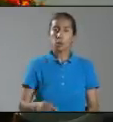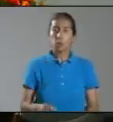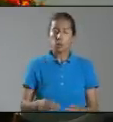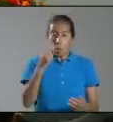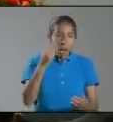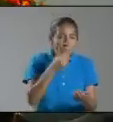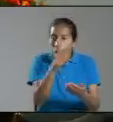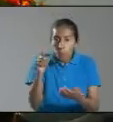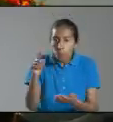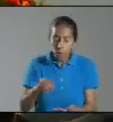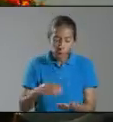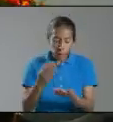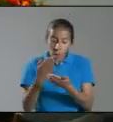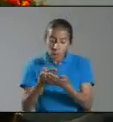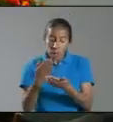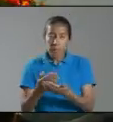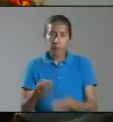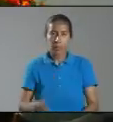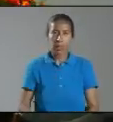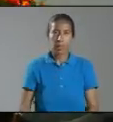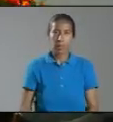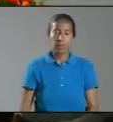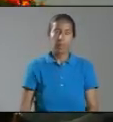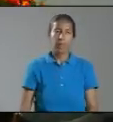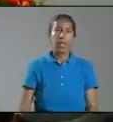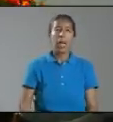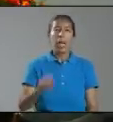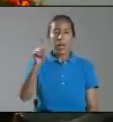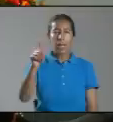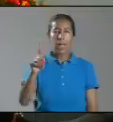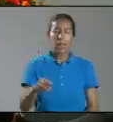Eclesiastés. El cuate había abierto Eclesiástico,